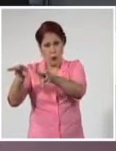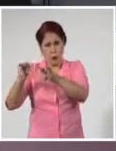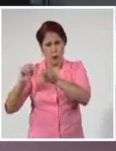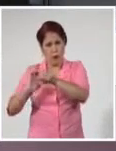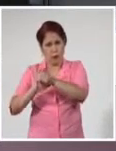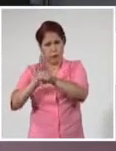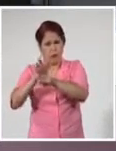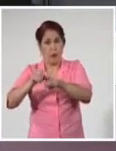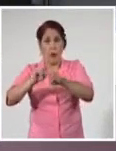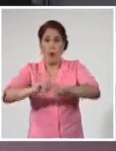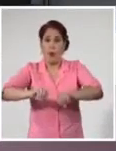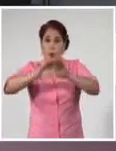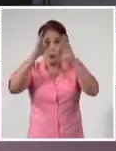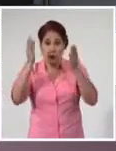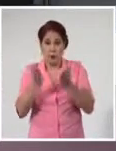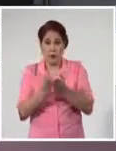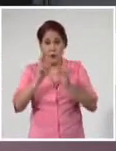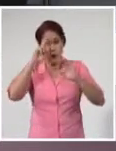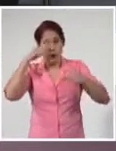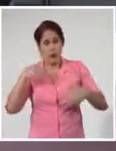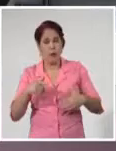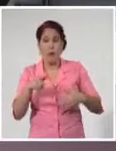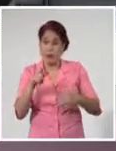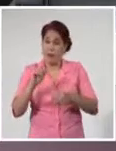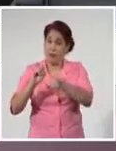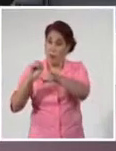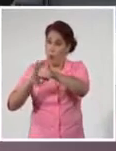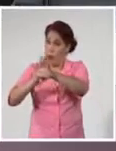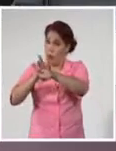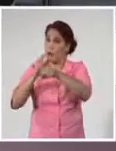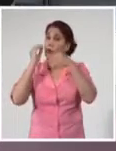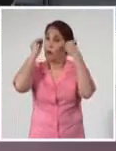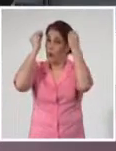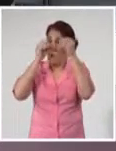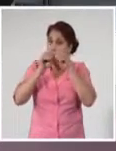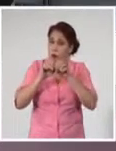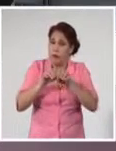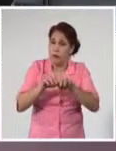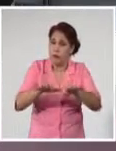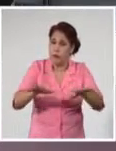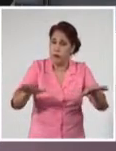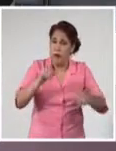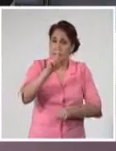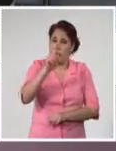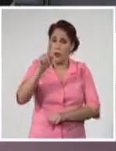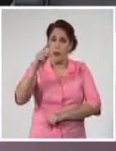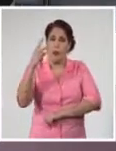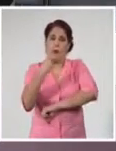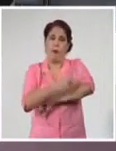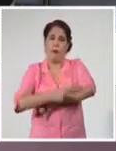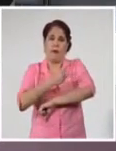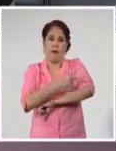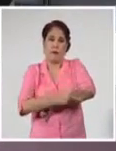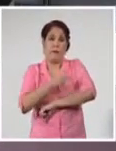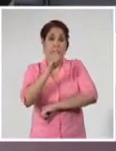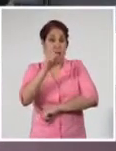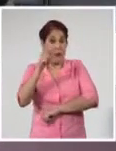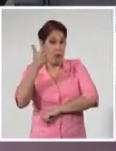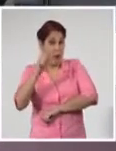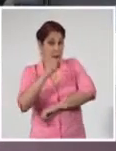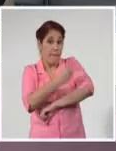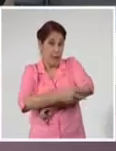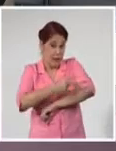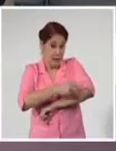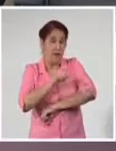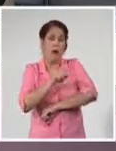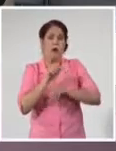Organización Mundial de la Salud como variante de preocupación, se ha expandido a 110 países de todos los continentes.